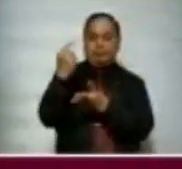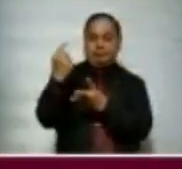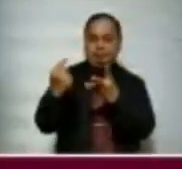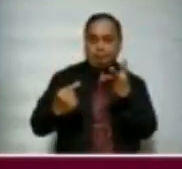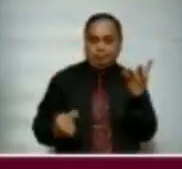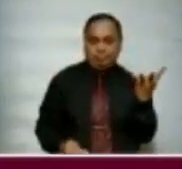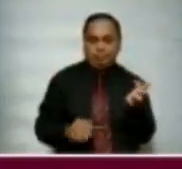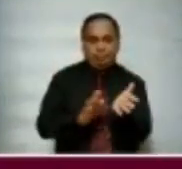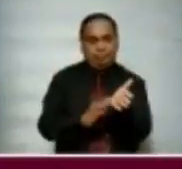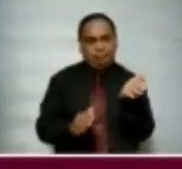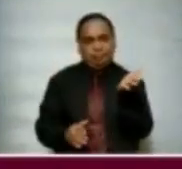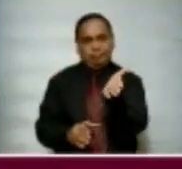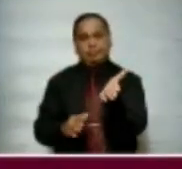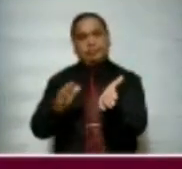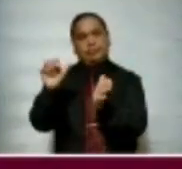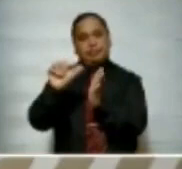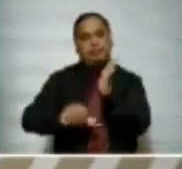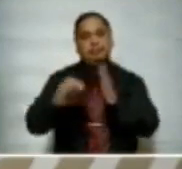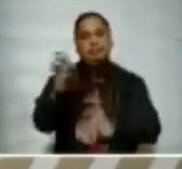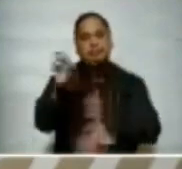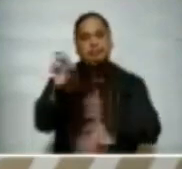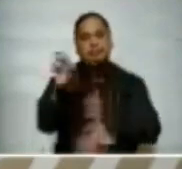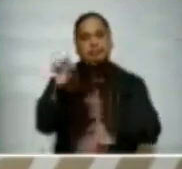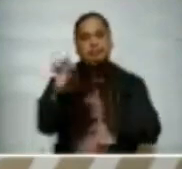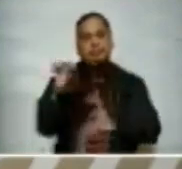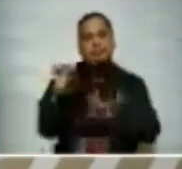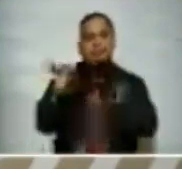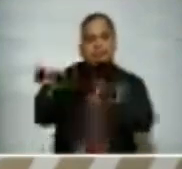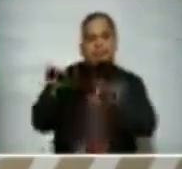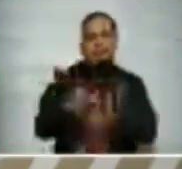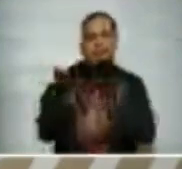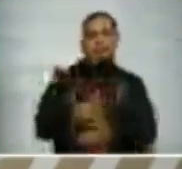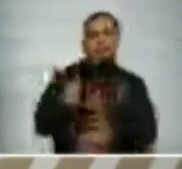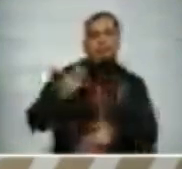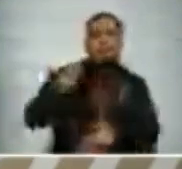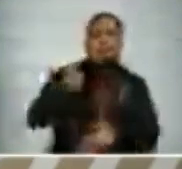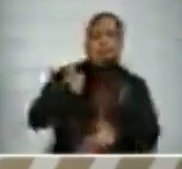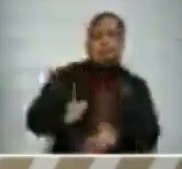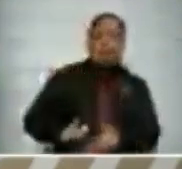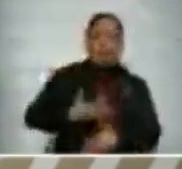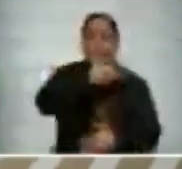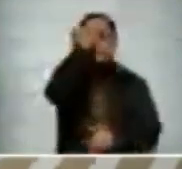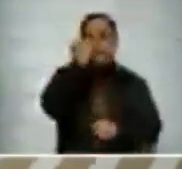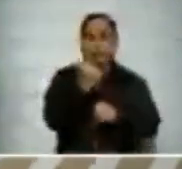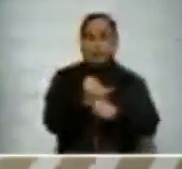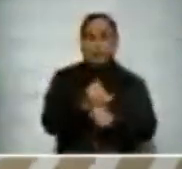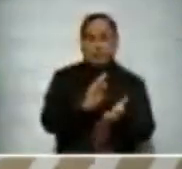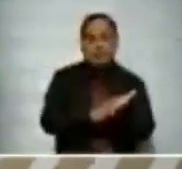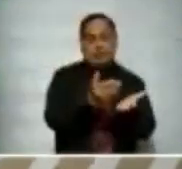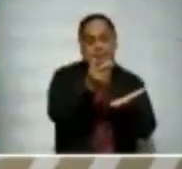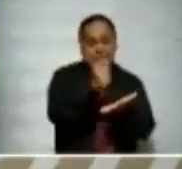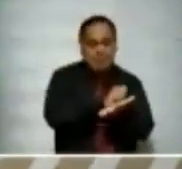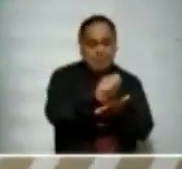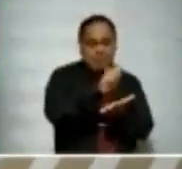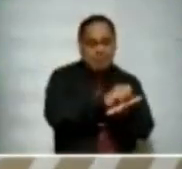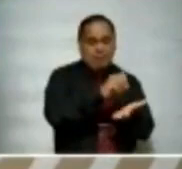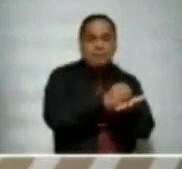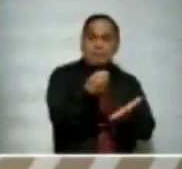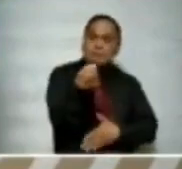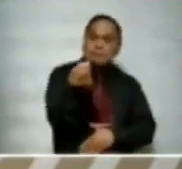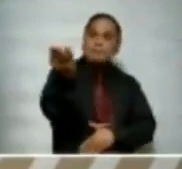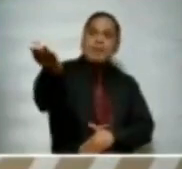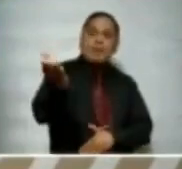decía Torreón. en febrero. Entonces yo pensando que ingenuamente que él no sabía, se las mando para que tomen Que no sabía conocimiento.